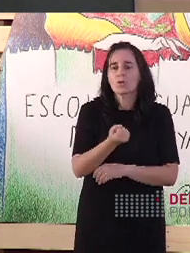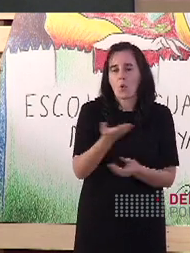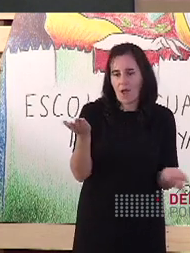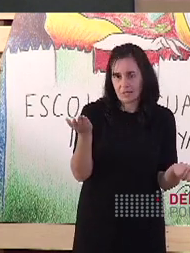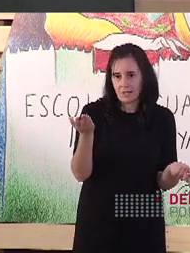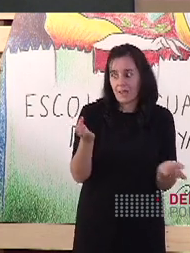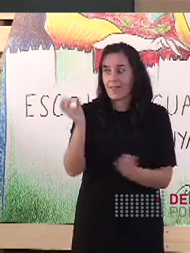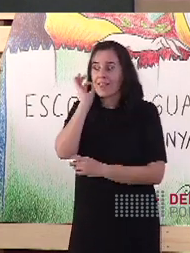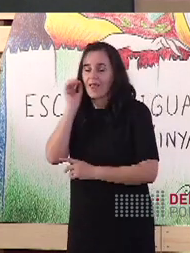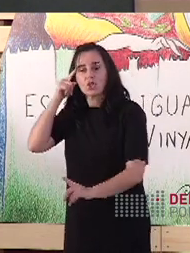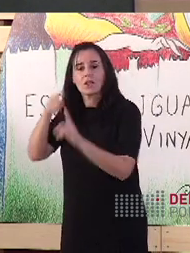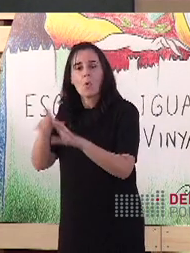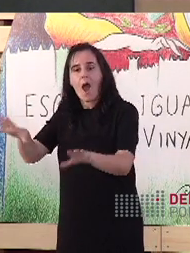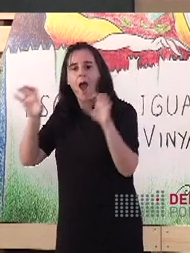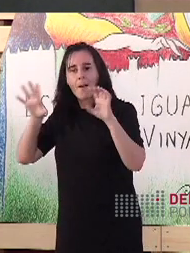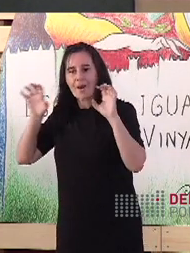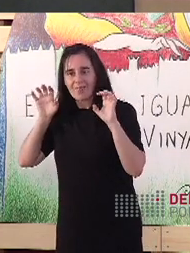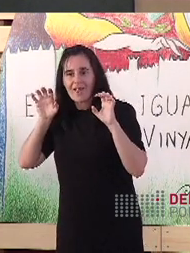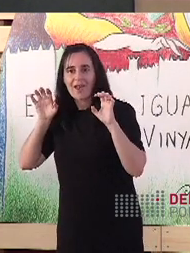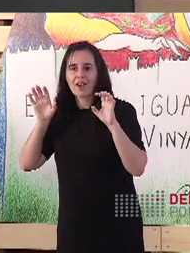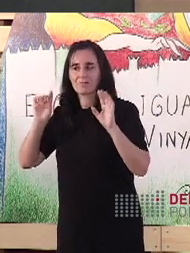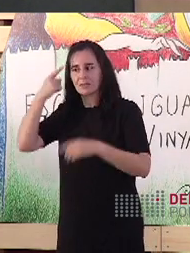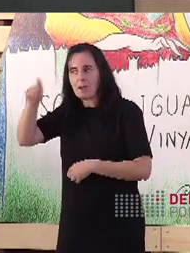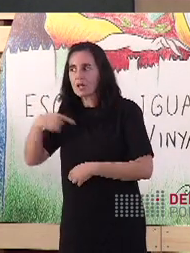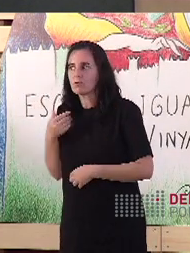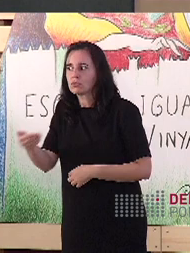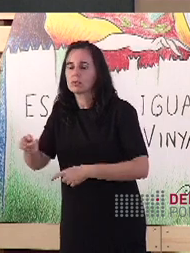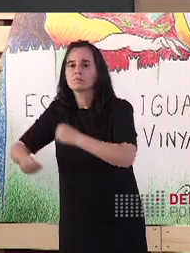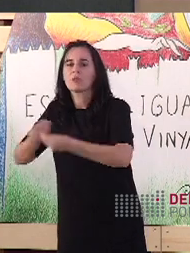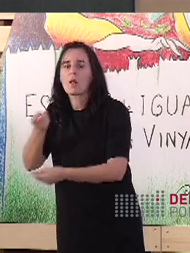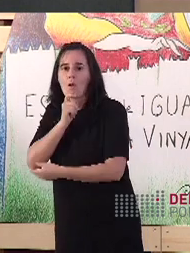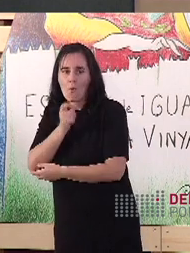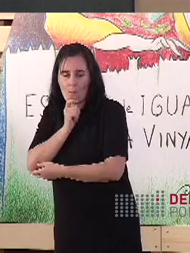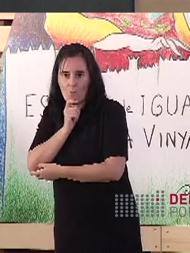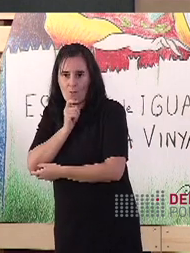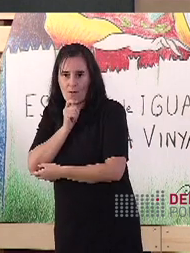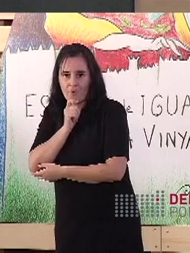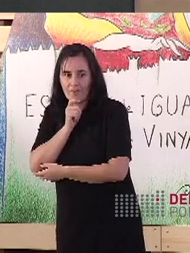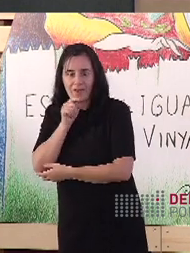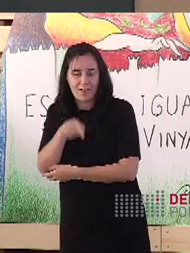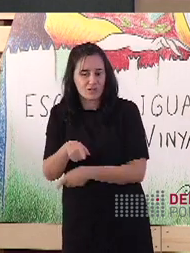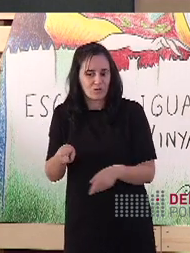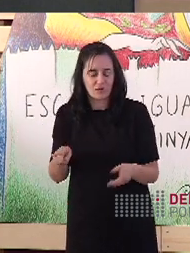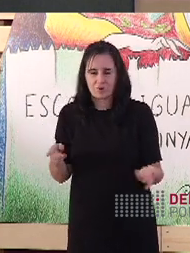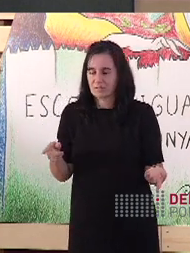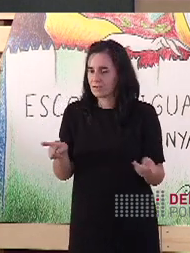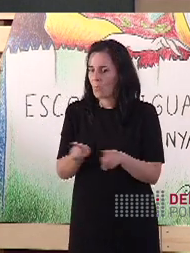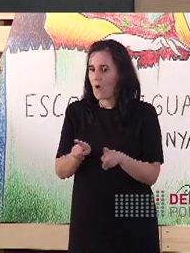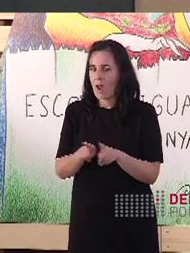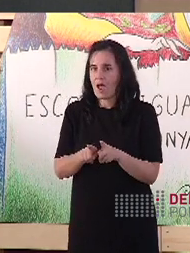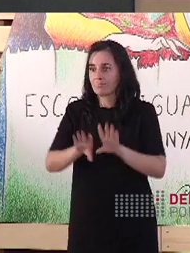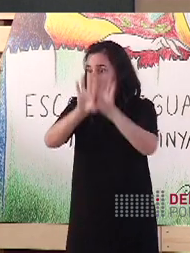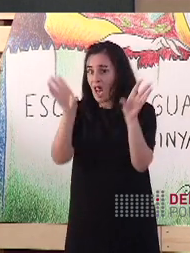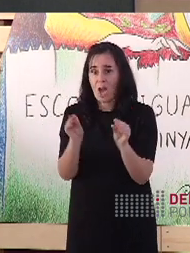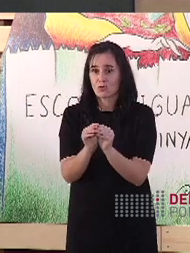niñas para aprender, para saber lo que tienen que hacer. Y creo que esto es bastante de la síntesis